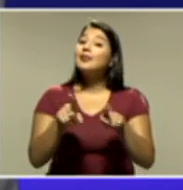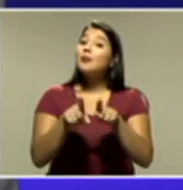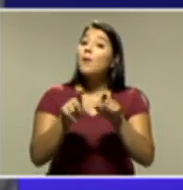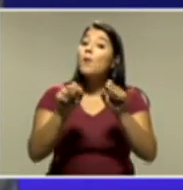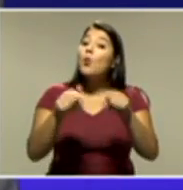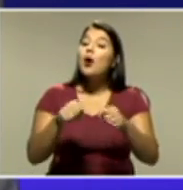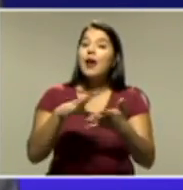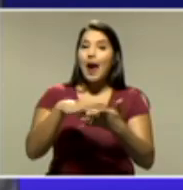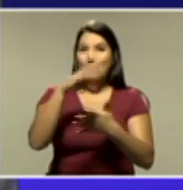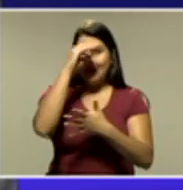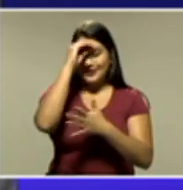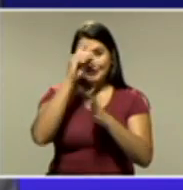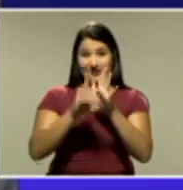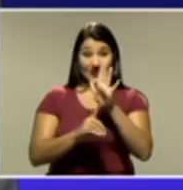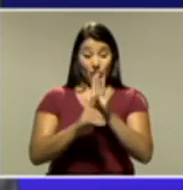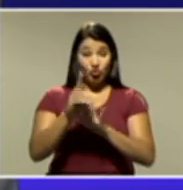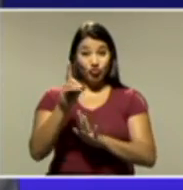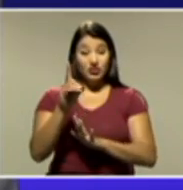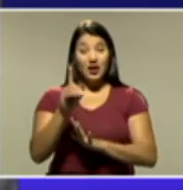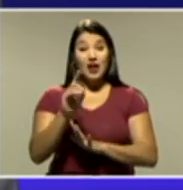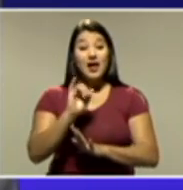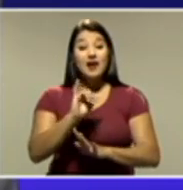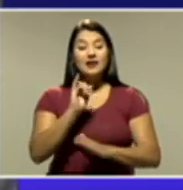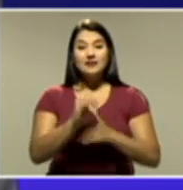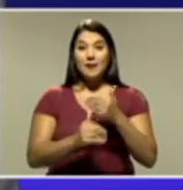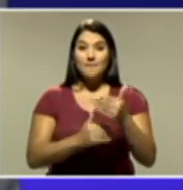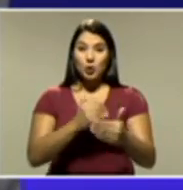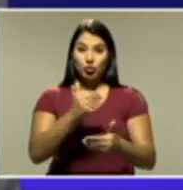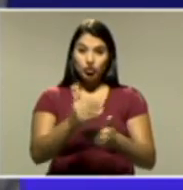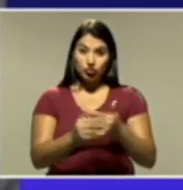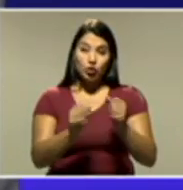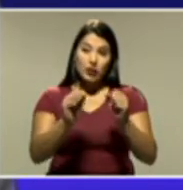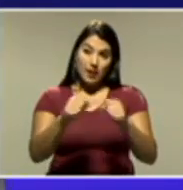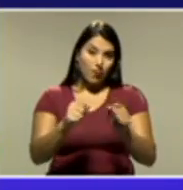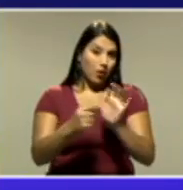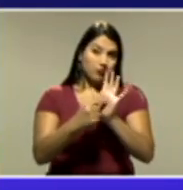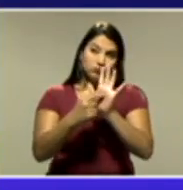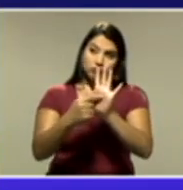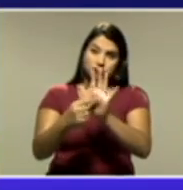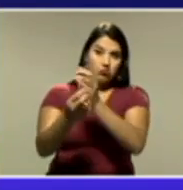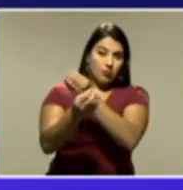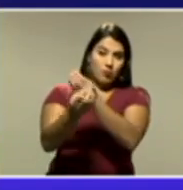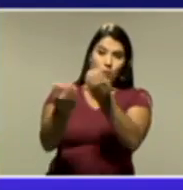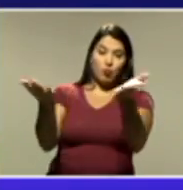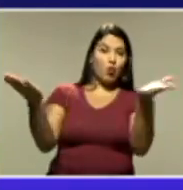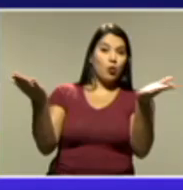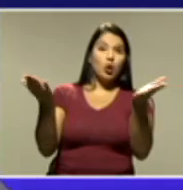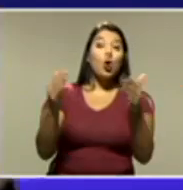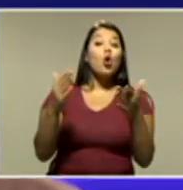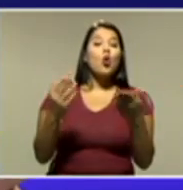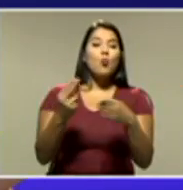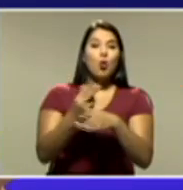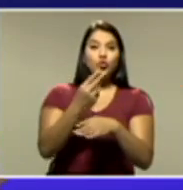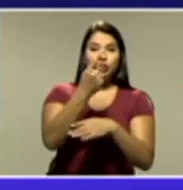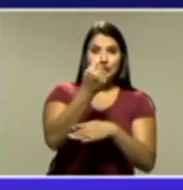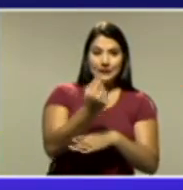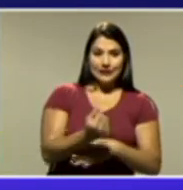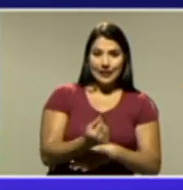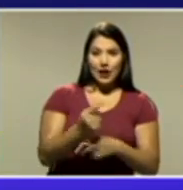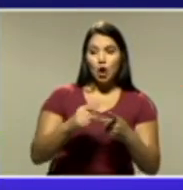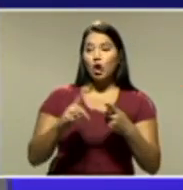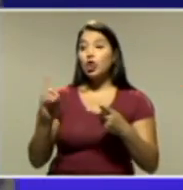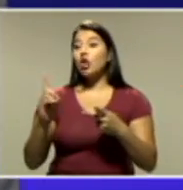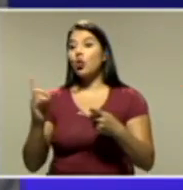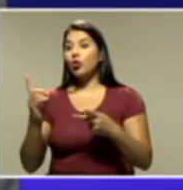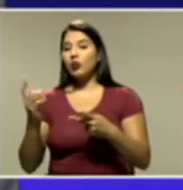aprender a desarrollar esta rutina de exponer públicamente cómo se originan sus ingresos y cómo se producen sus